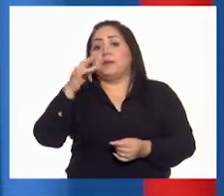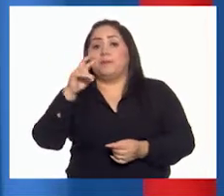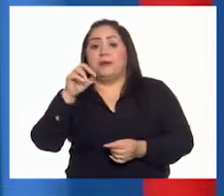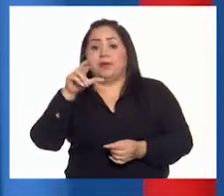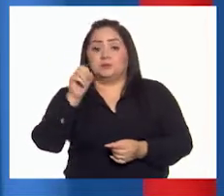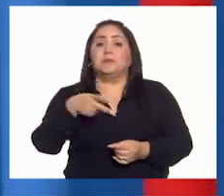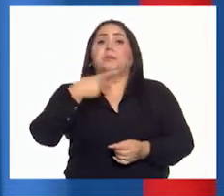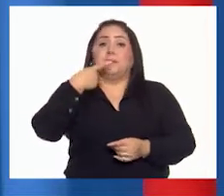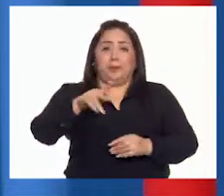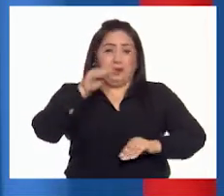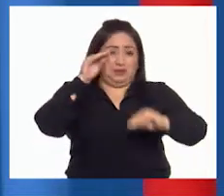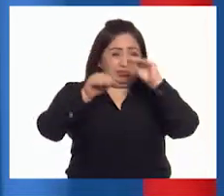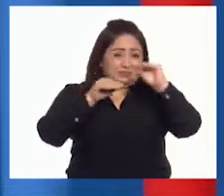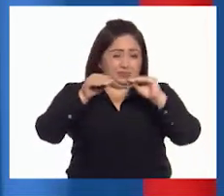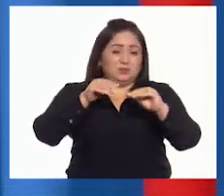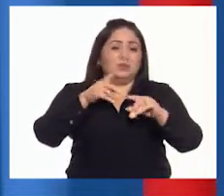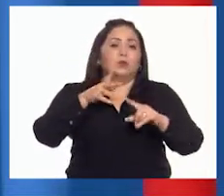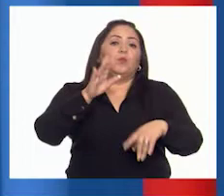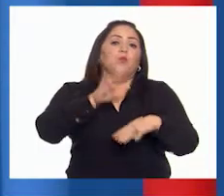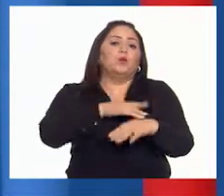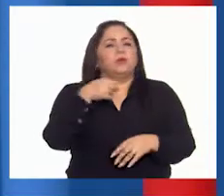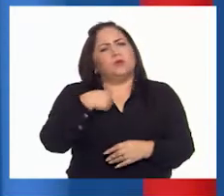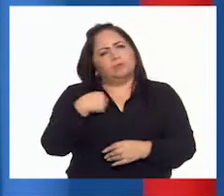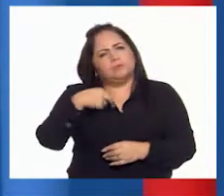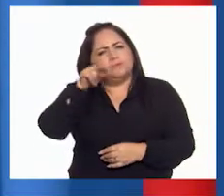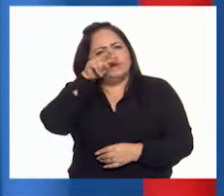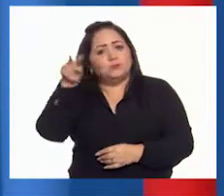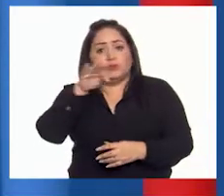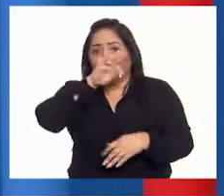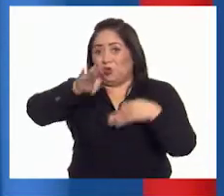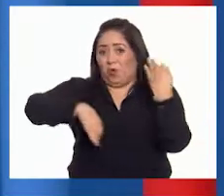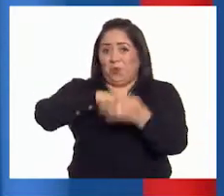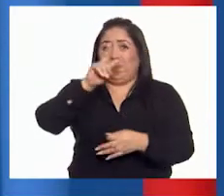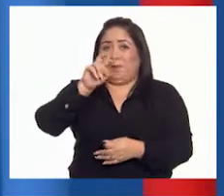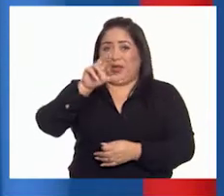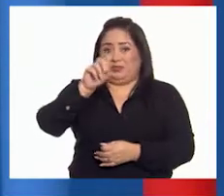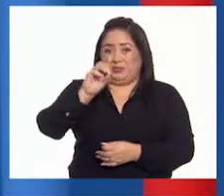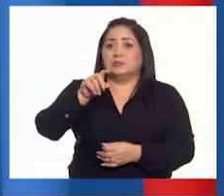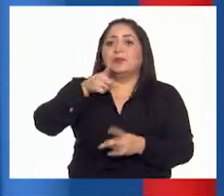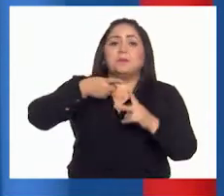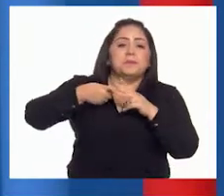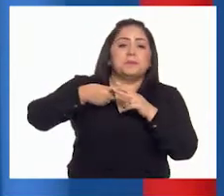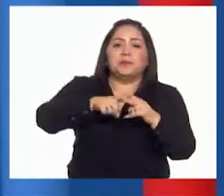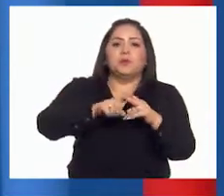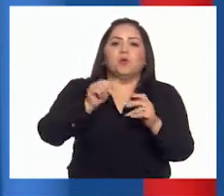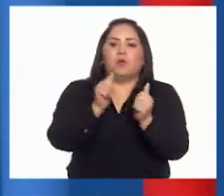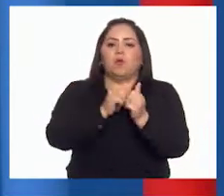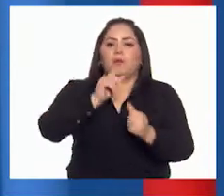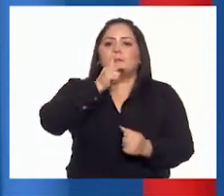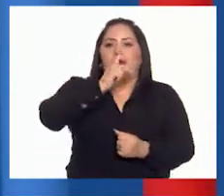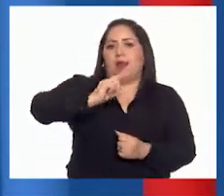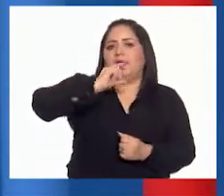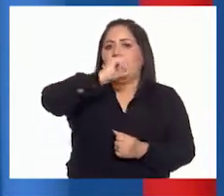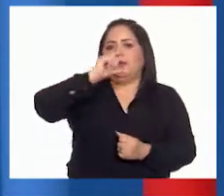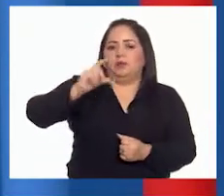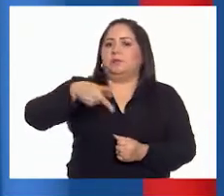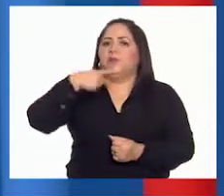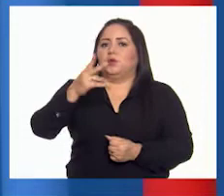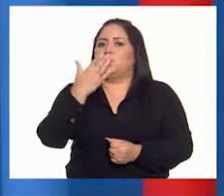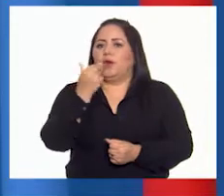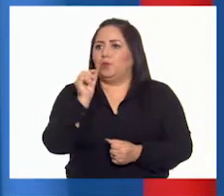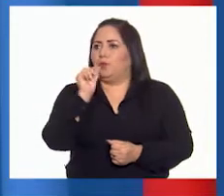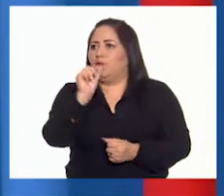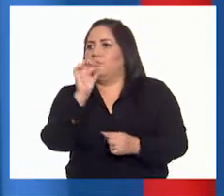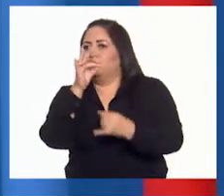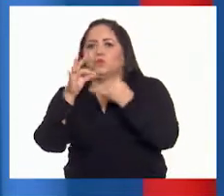la construcción es particular porque, según observé, todos los versos y las estrofas inician con mayúscula, aunque no haya puntos